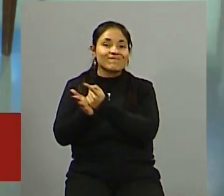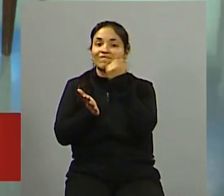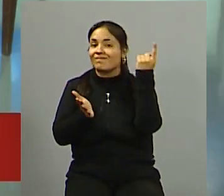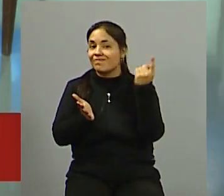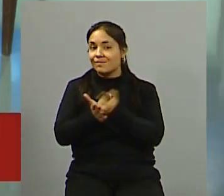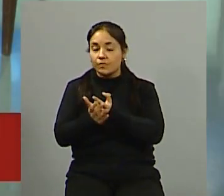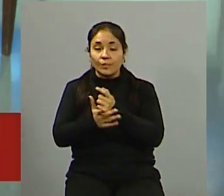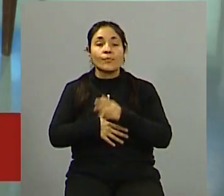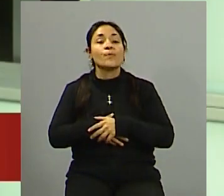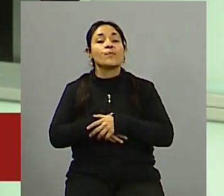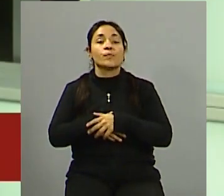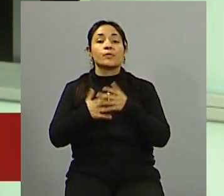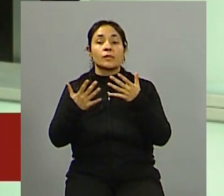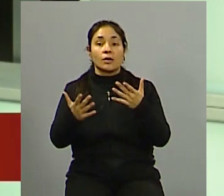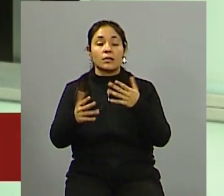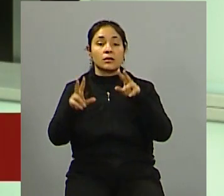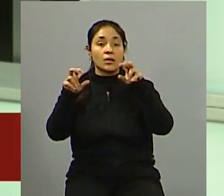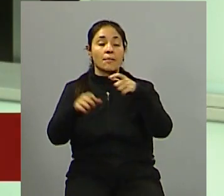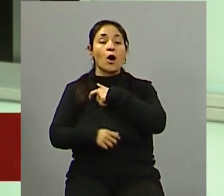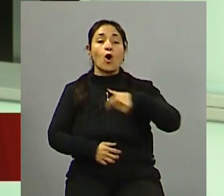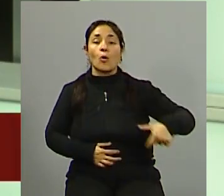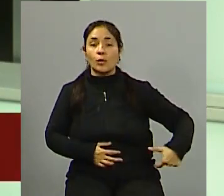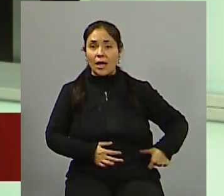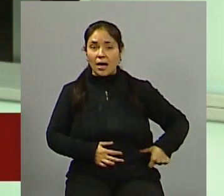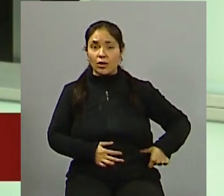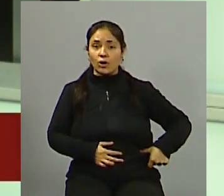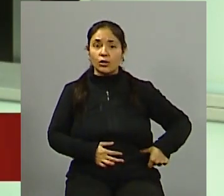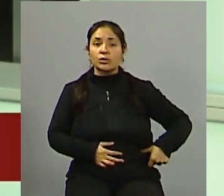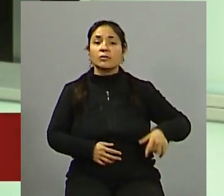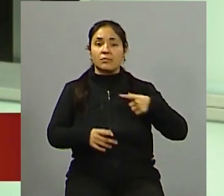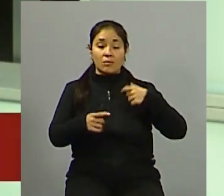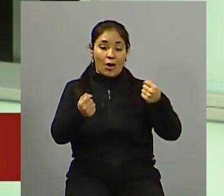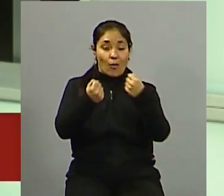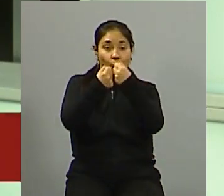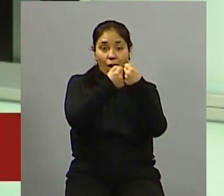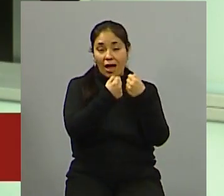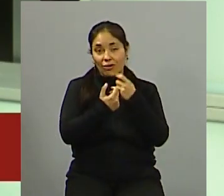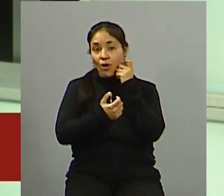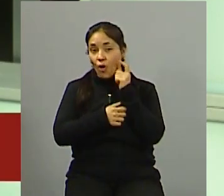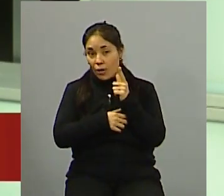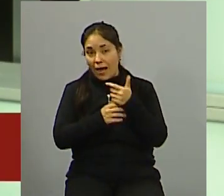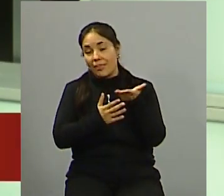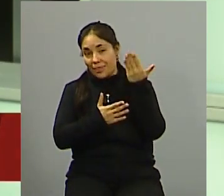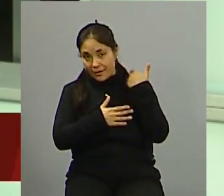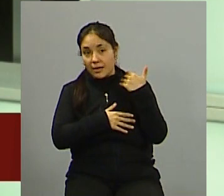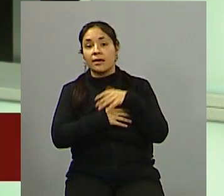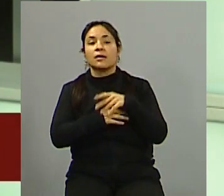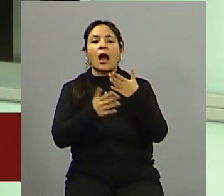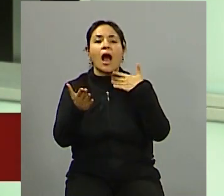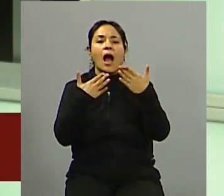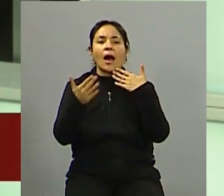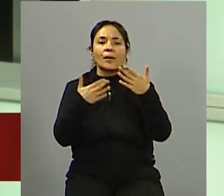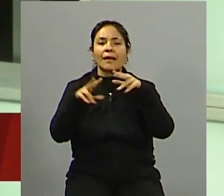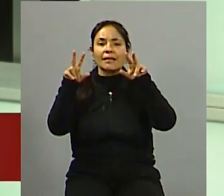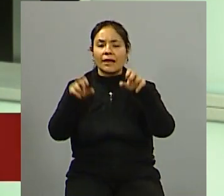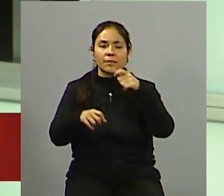Vos apelabas al tema de la gobernabilidad, que se entiende que a partir de esos acuerdos se logran. Se hablaba mucho, ¿no?, de que a partir del resultado de estas elecciones